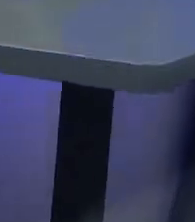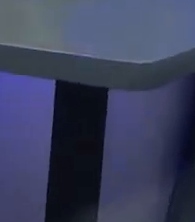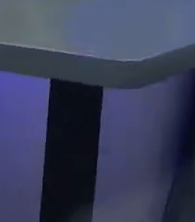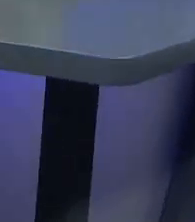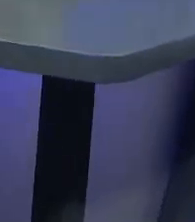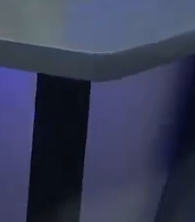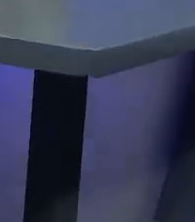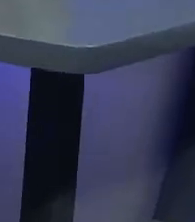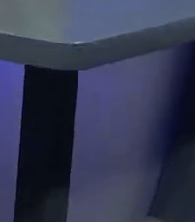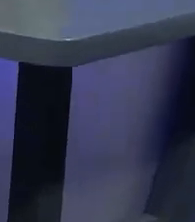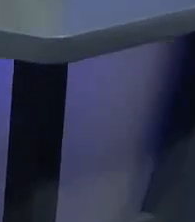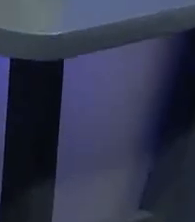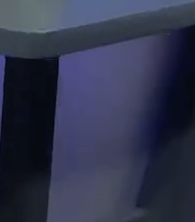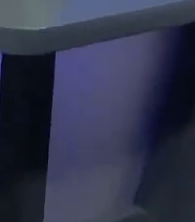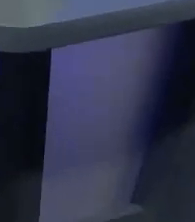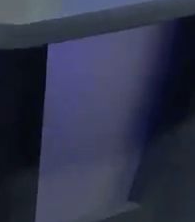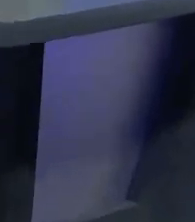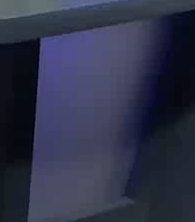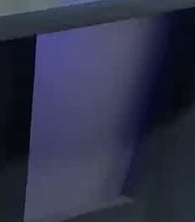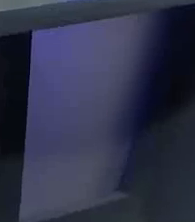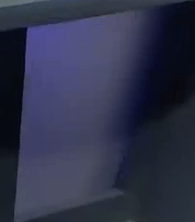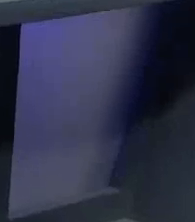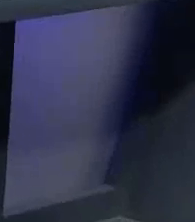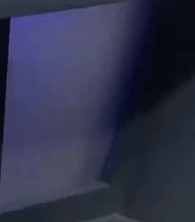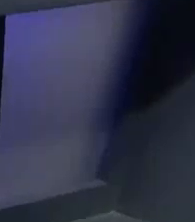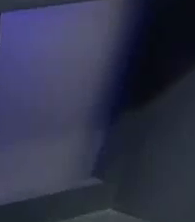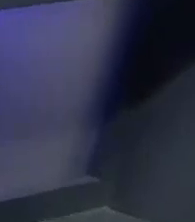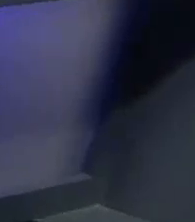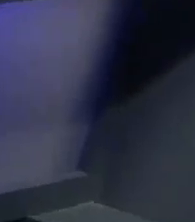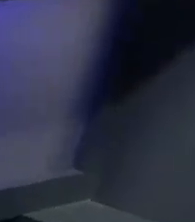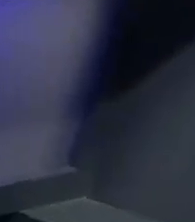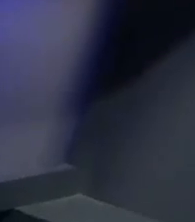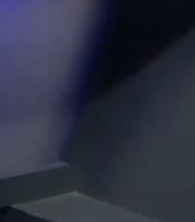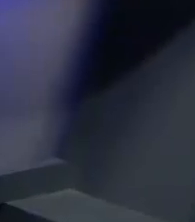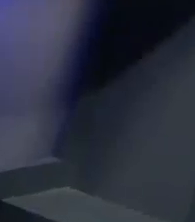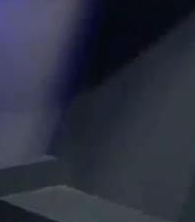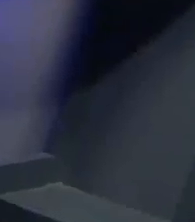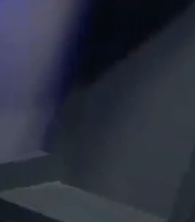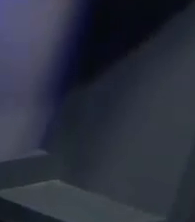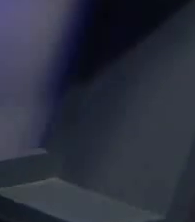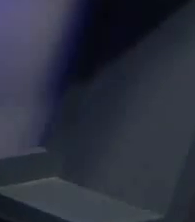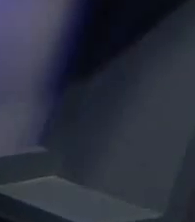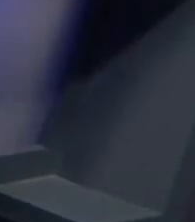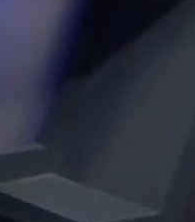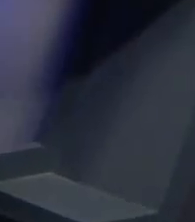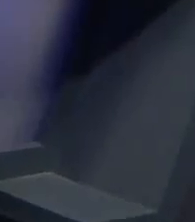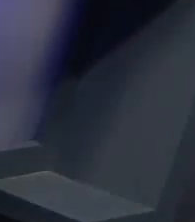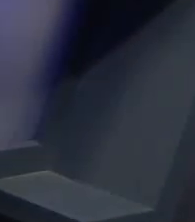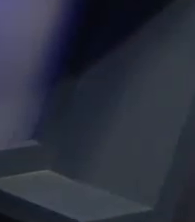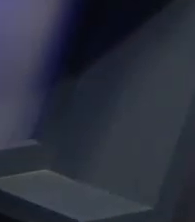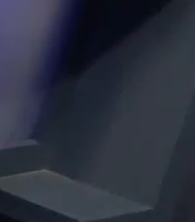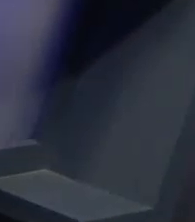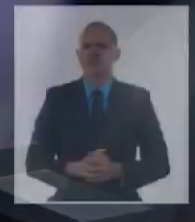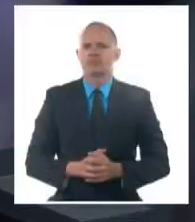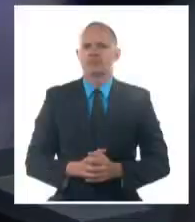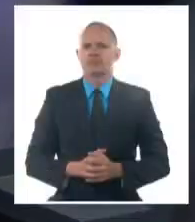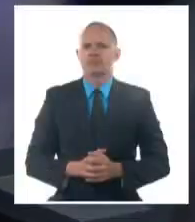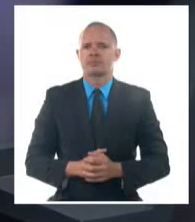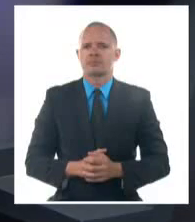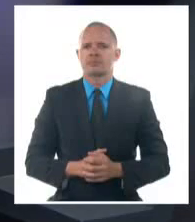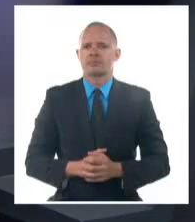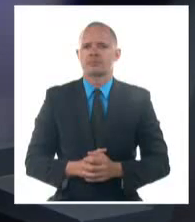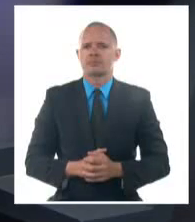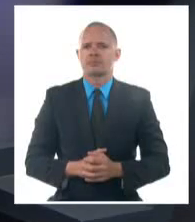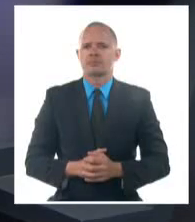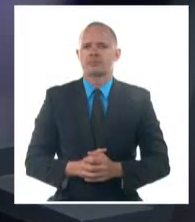en directo al colega Bernardo Espinosa desde la Unión Eléctrica. Muy buenas noches, Bernardo. Adelante, bienvenido.